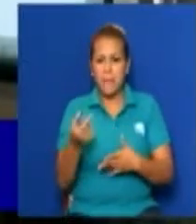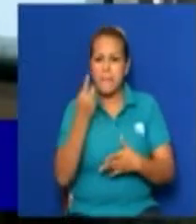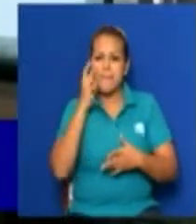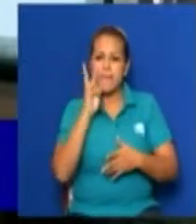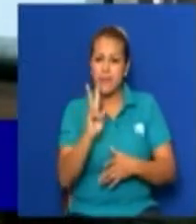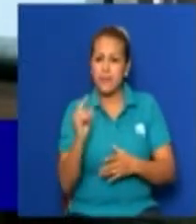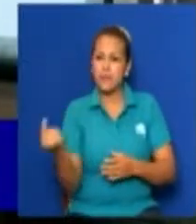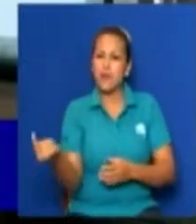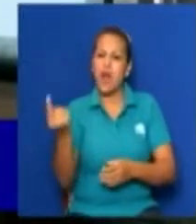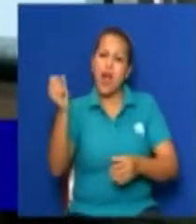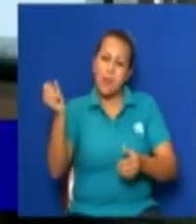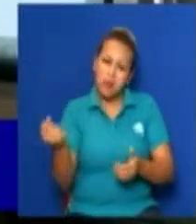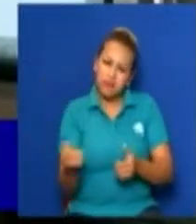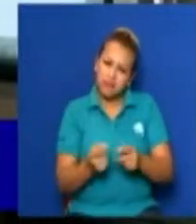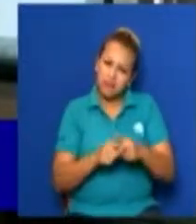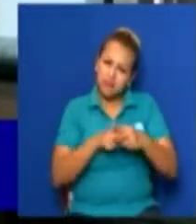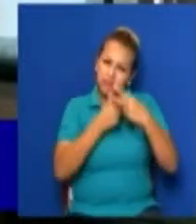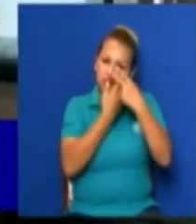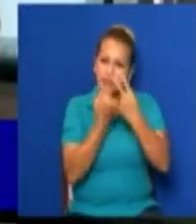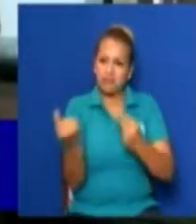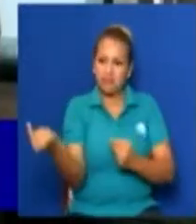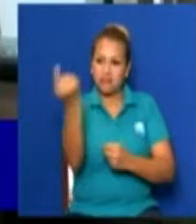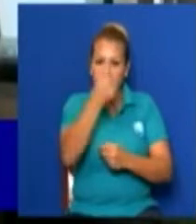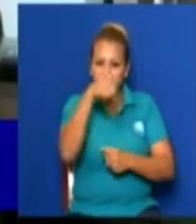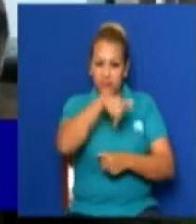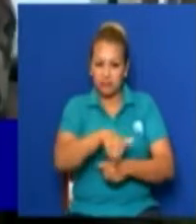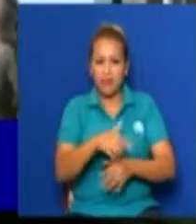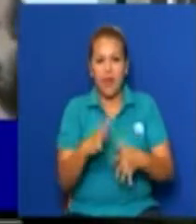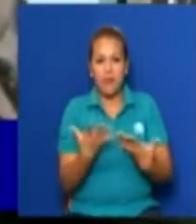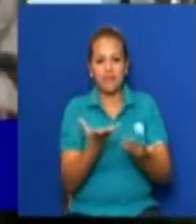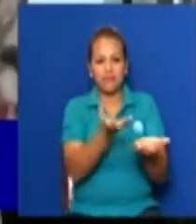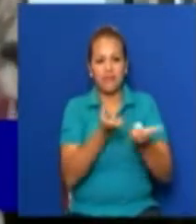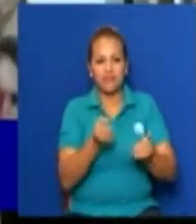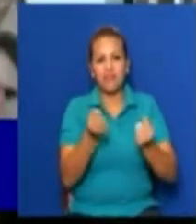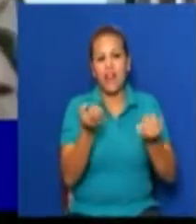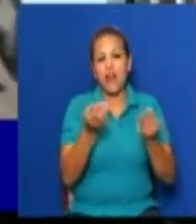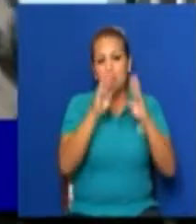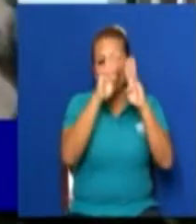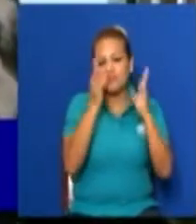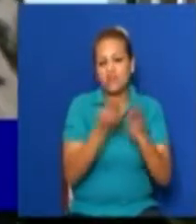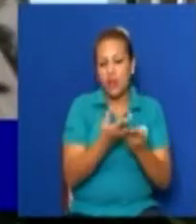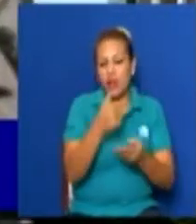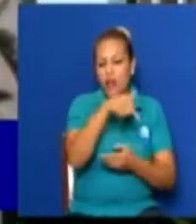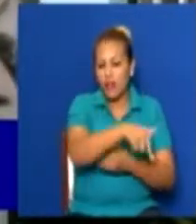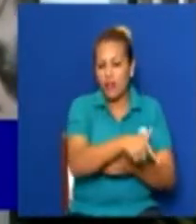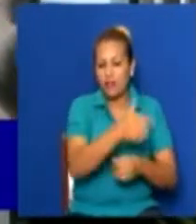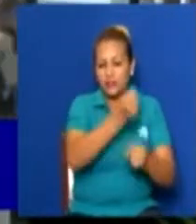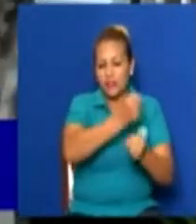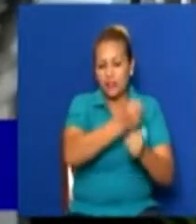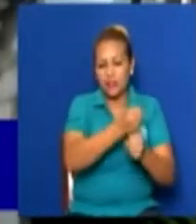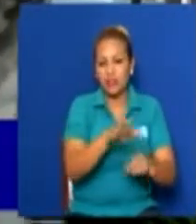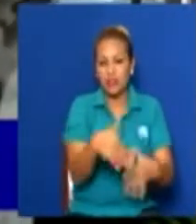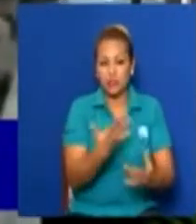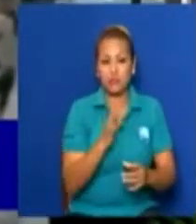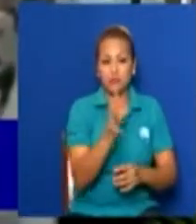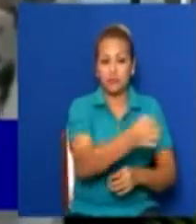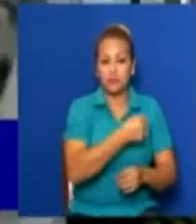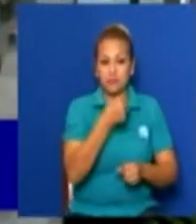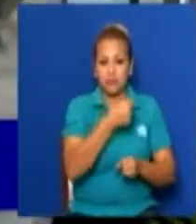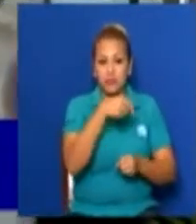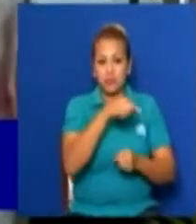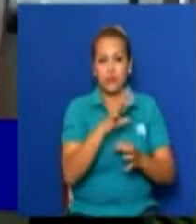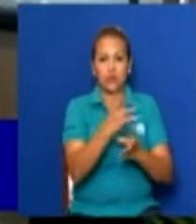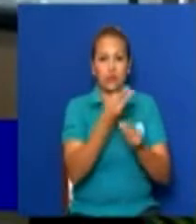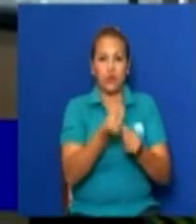llegó primero y el hombre se posesionó del mundo laboral, pero ahora se han dado